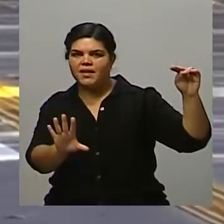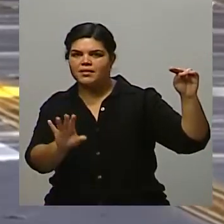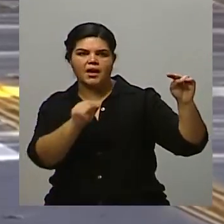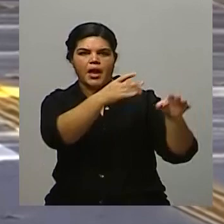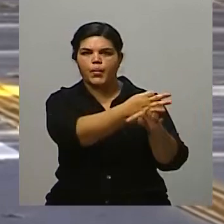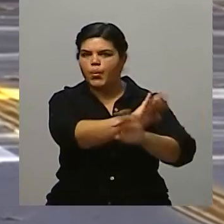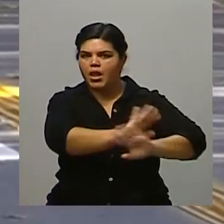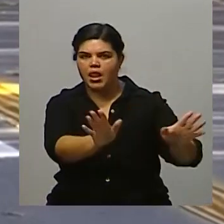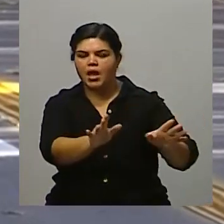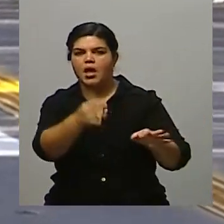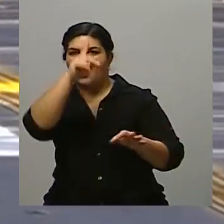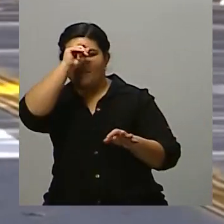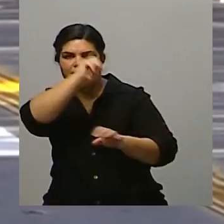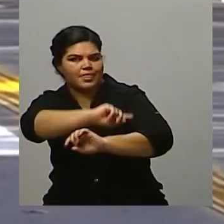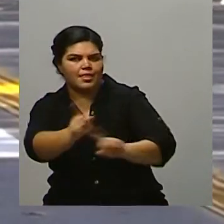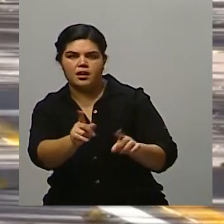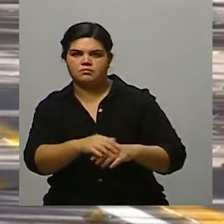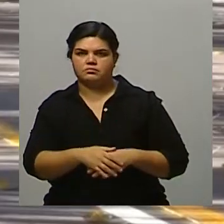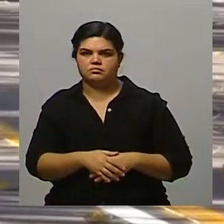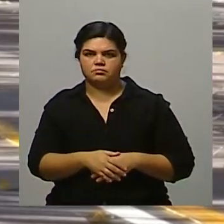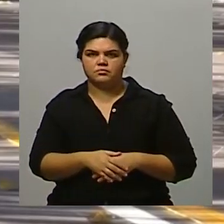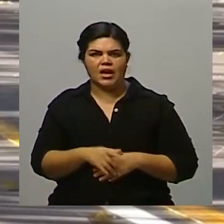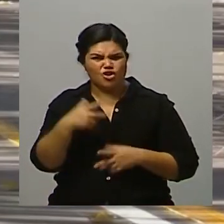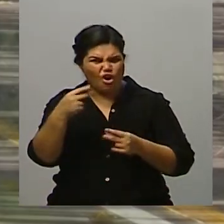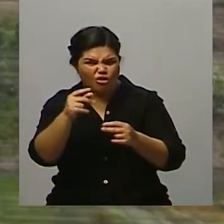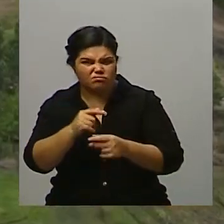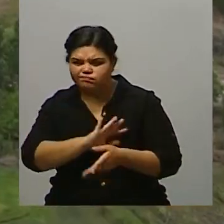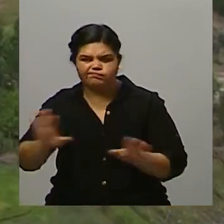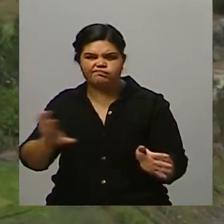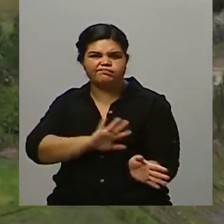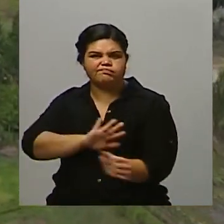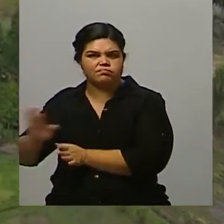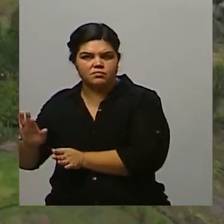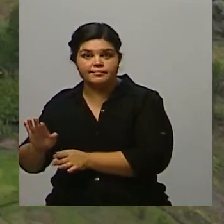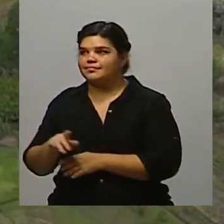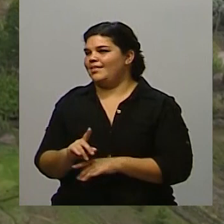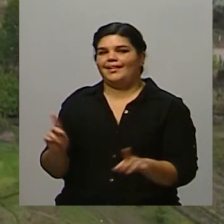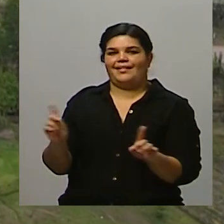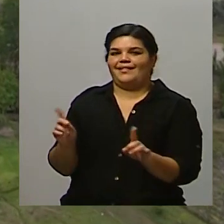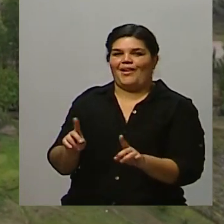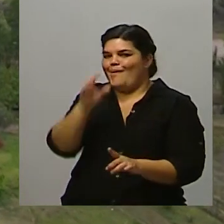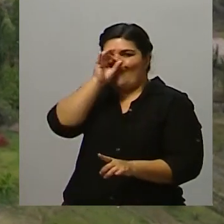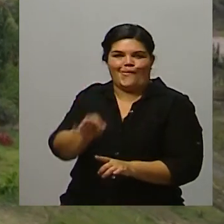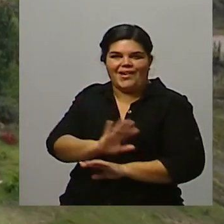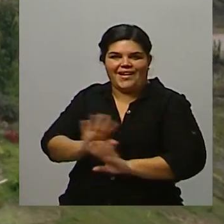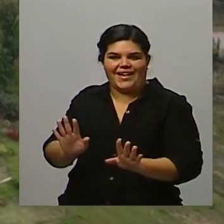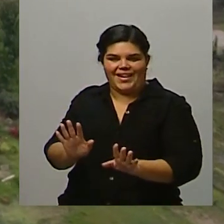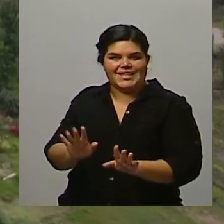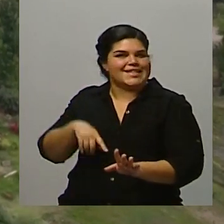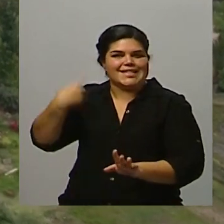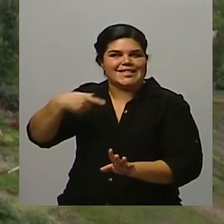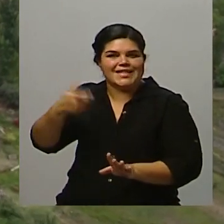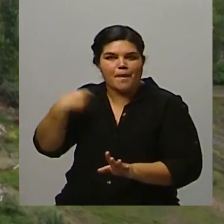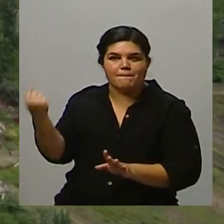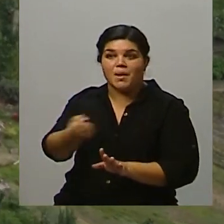Primero, no le decís que no. Nunca. No. Pero claro, por supuesto, en principio. Pero ahí el problema es menor. O sea, lo primero es